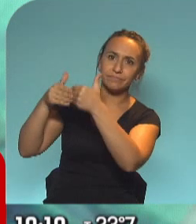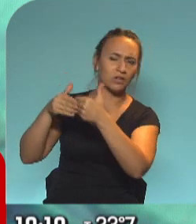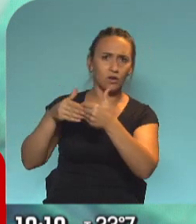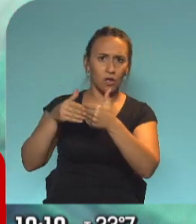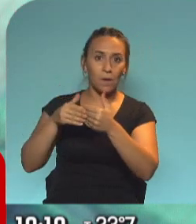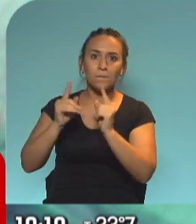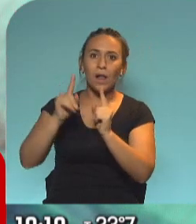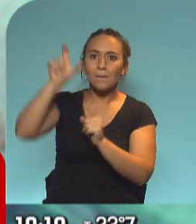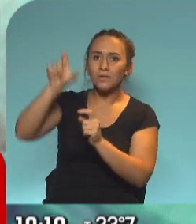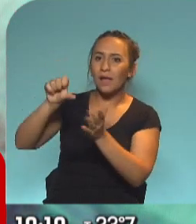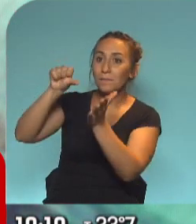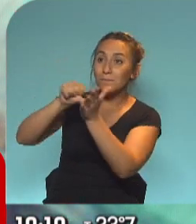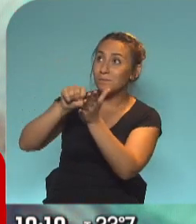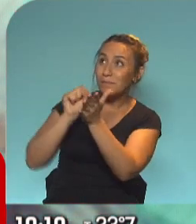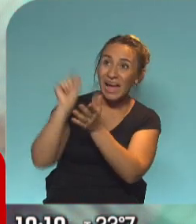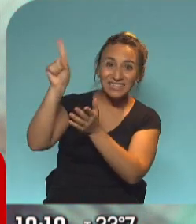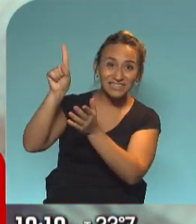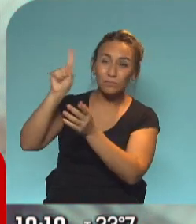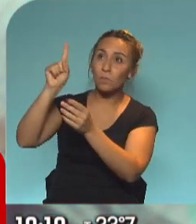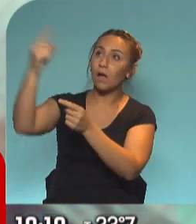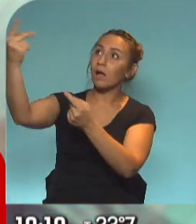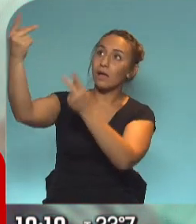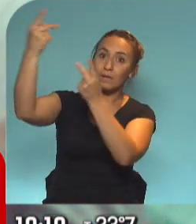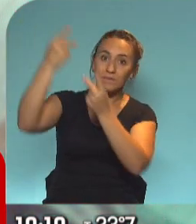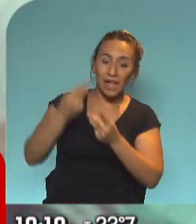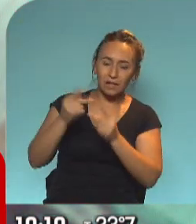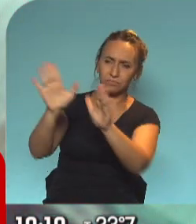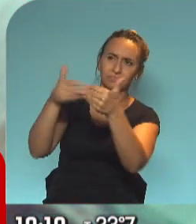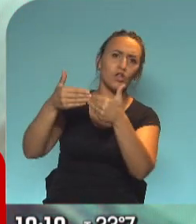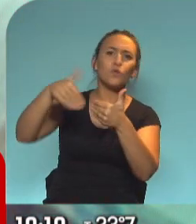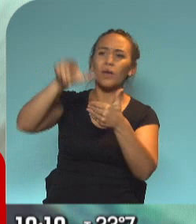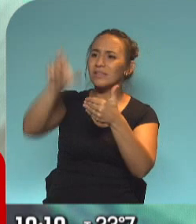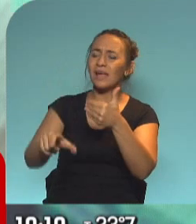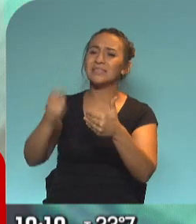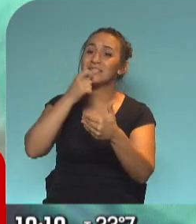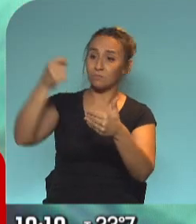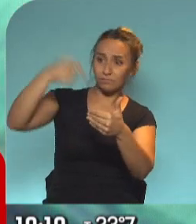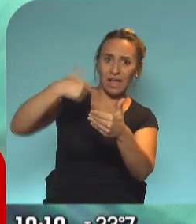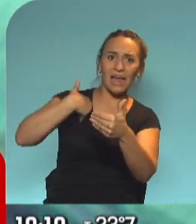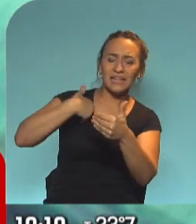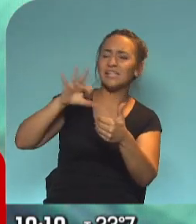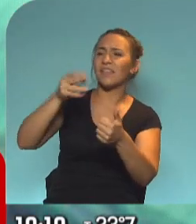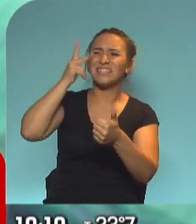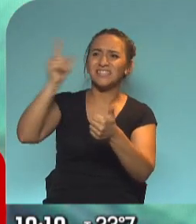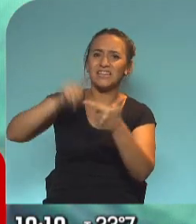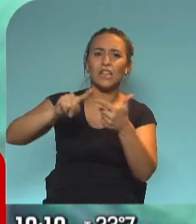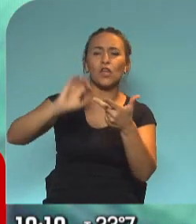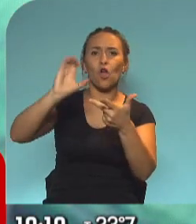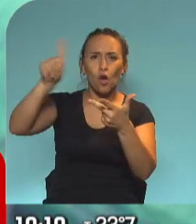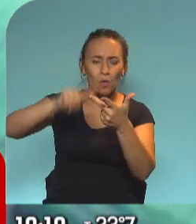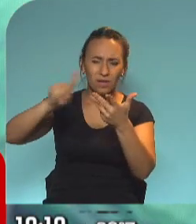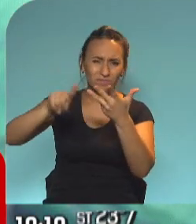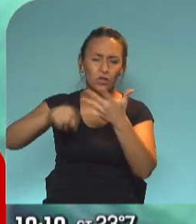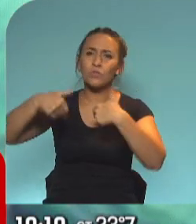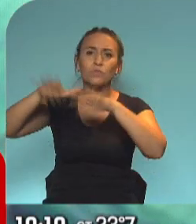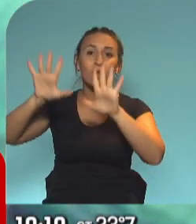de ese país. Le cerramos la frontera, sea argentino, sea sudafricano, chileno, colombiano, de donde sea